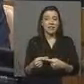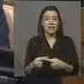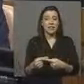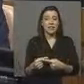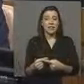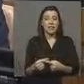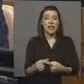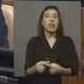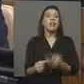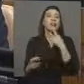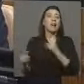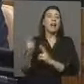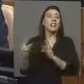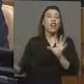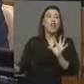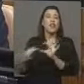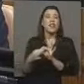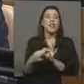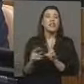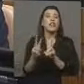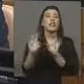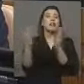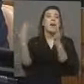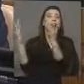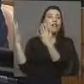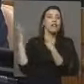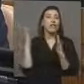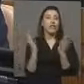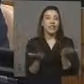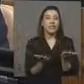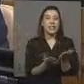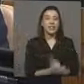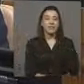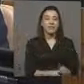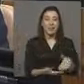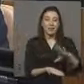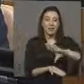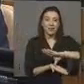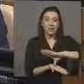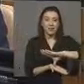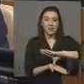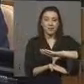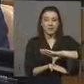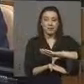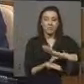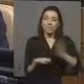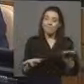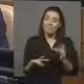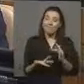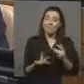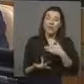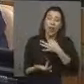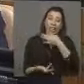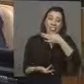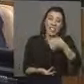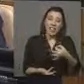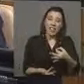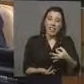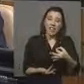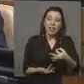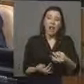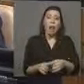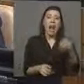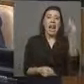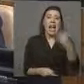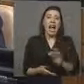obviamente, con el mundo forestal. O sea, en este país, disculpe la expresión que voy a decir, se cagan a la gente